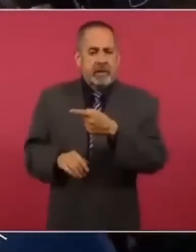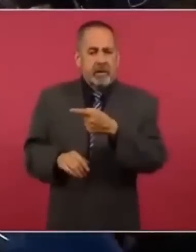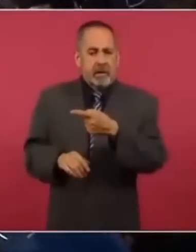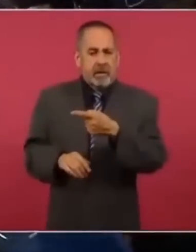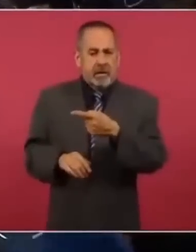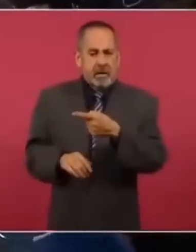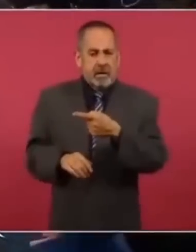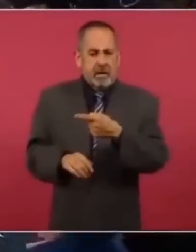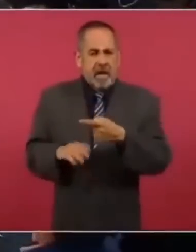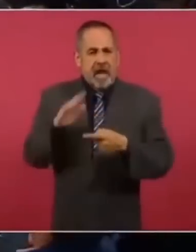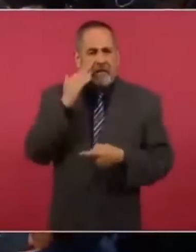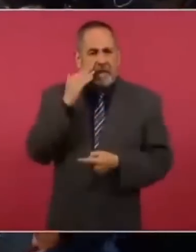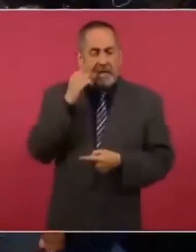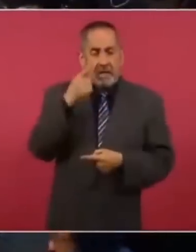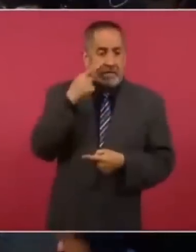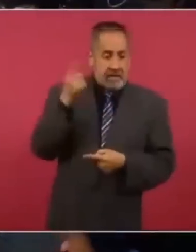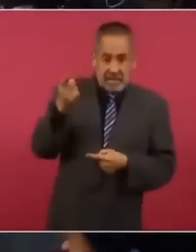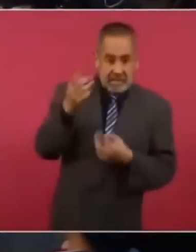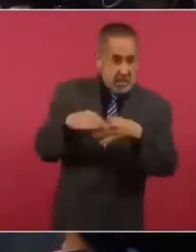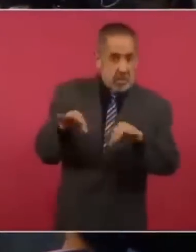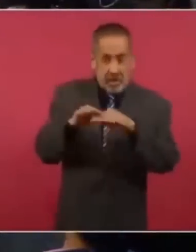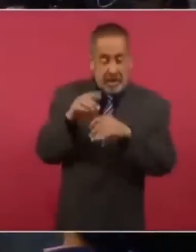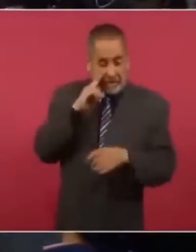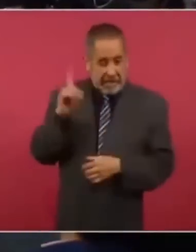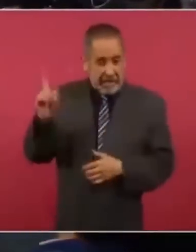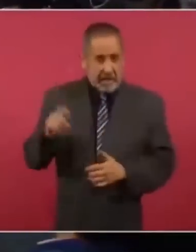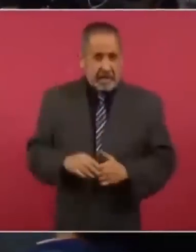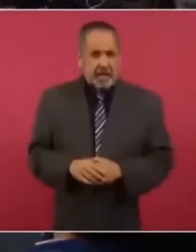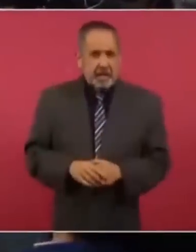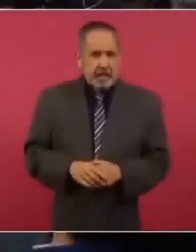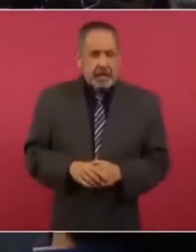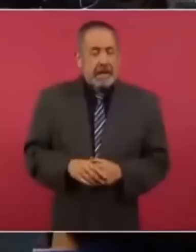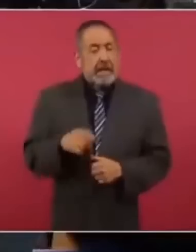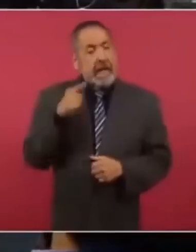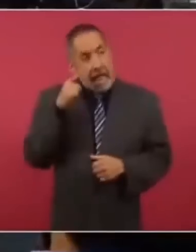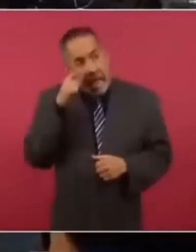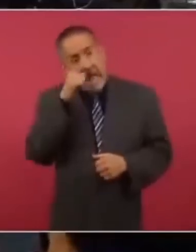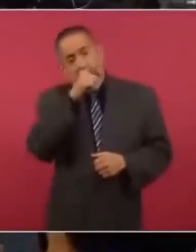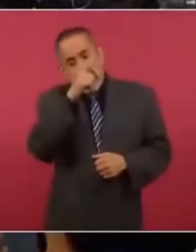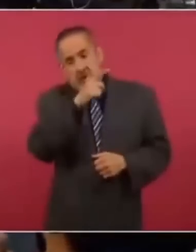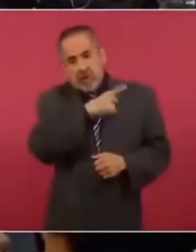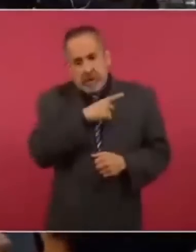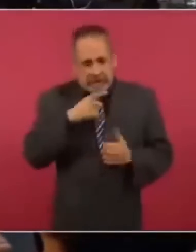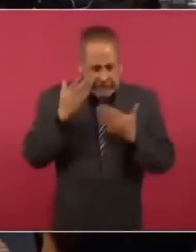el Face? Porque esto es muy importante. ¿Por qué los tienen que revisar esto?